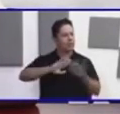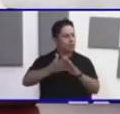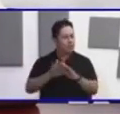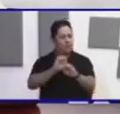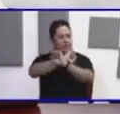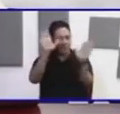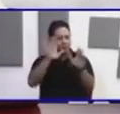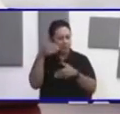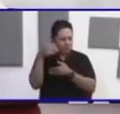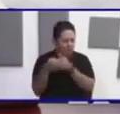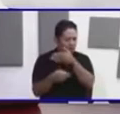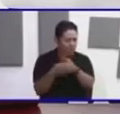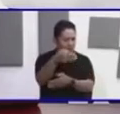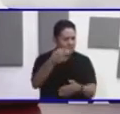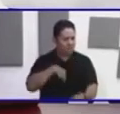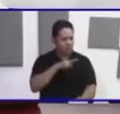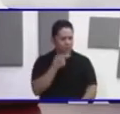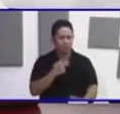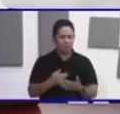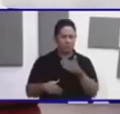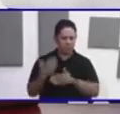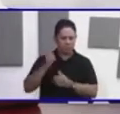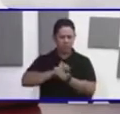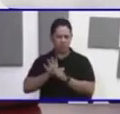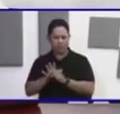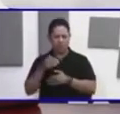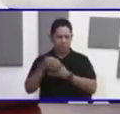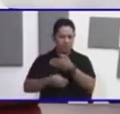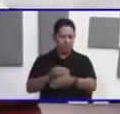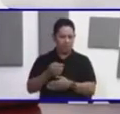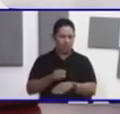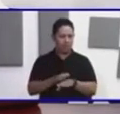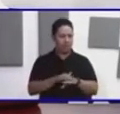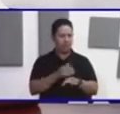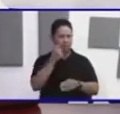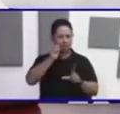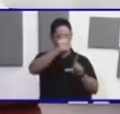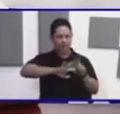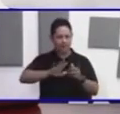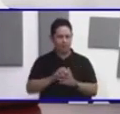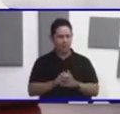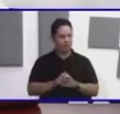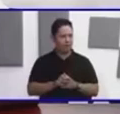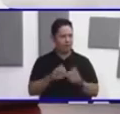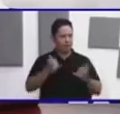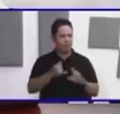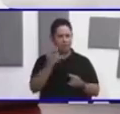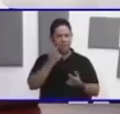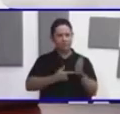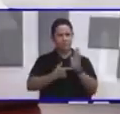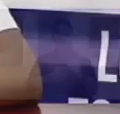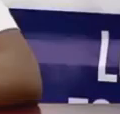fue el proceso que hemos tenido desde que empezó esta pandemia, queremos presentarles el video que a continuación les presentamos.